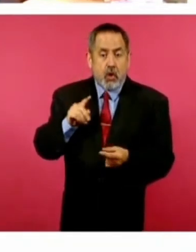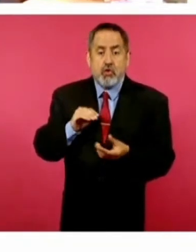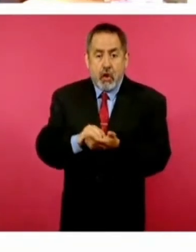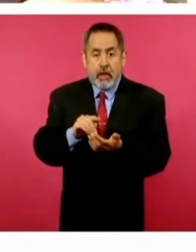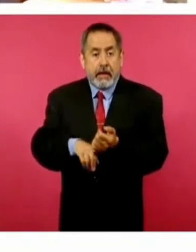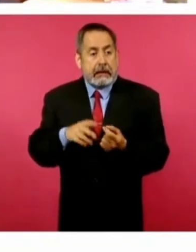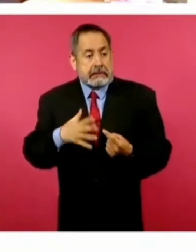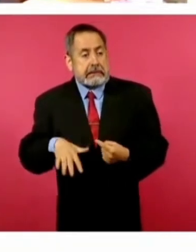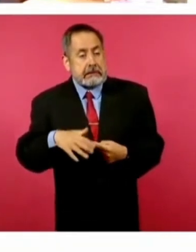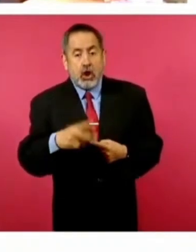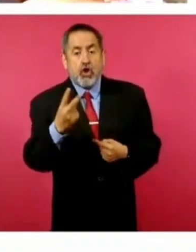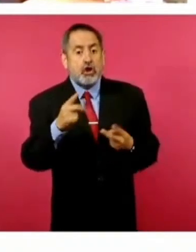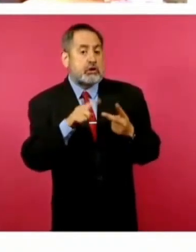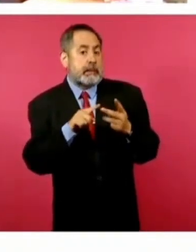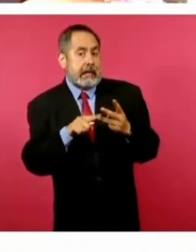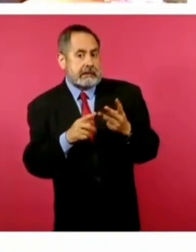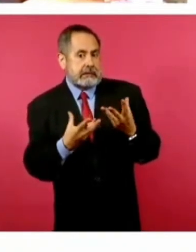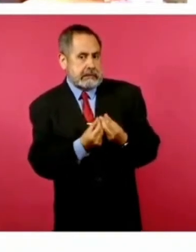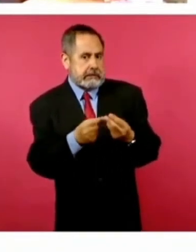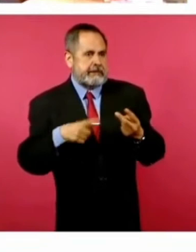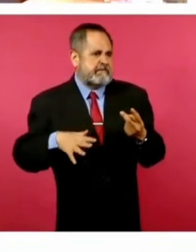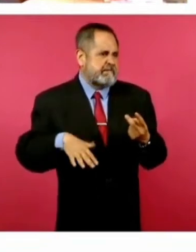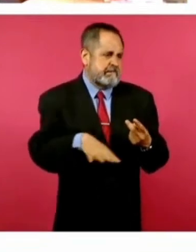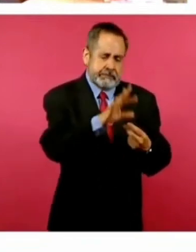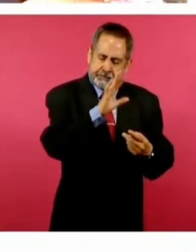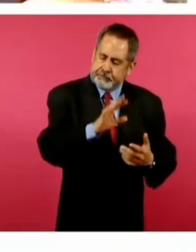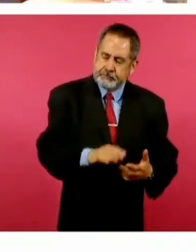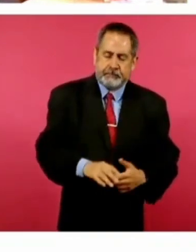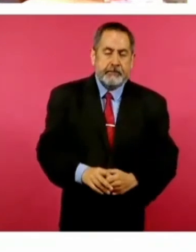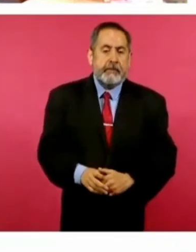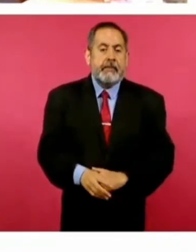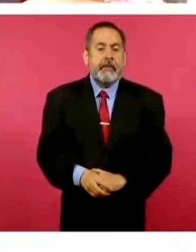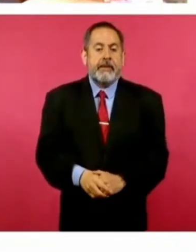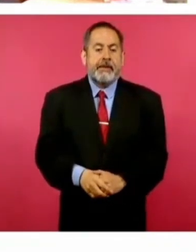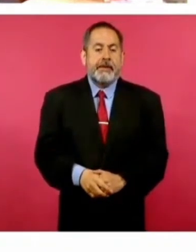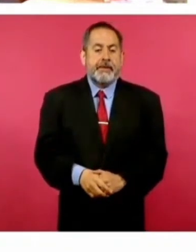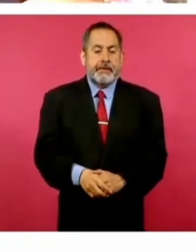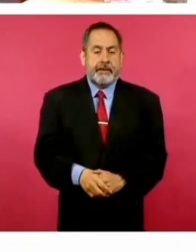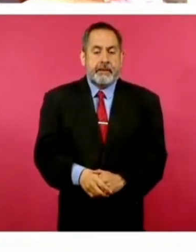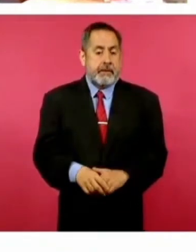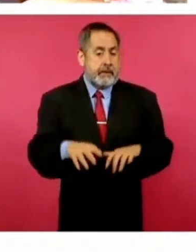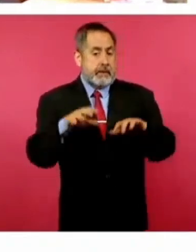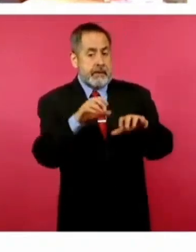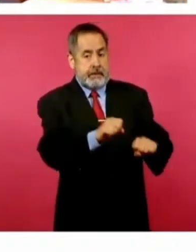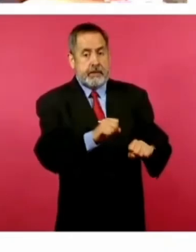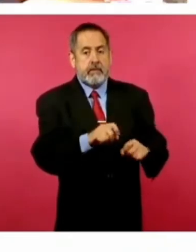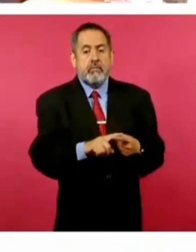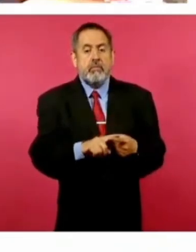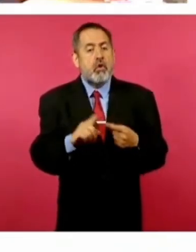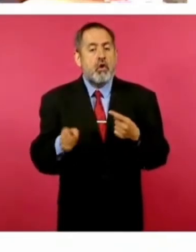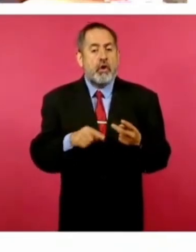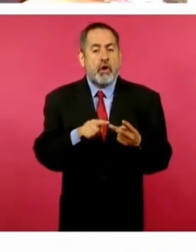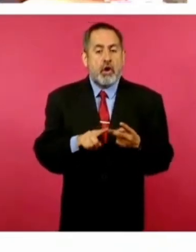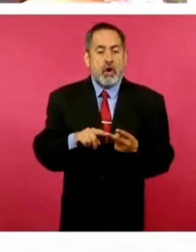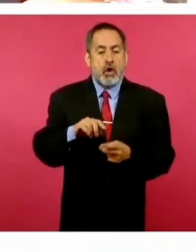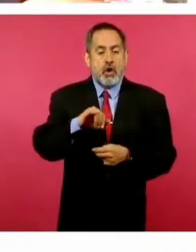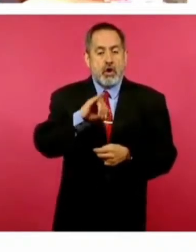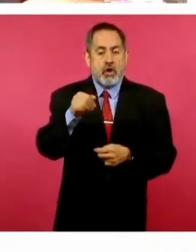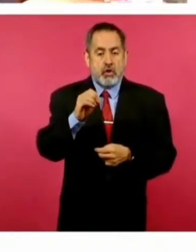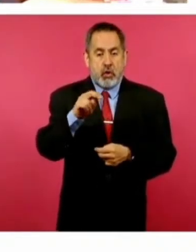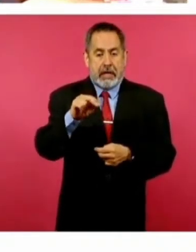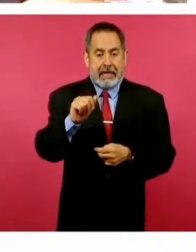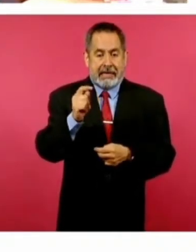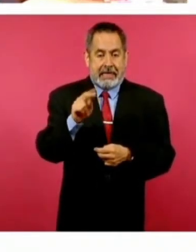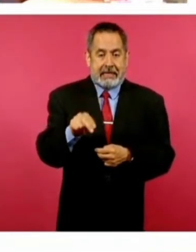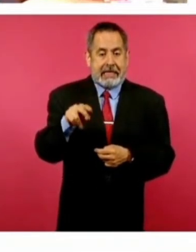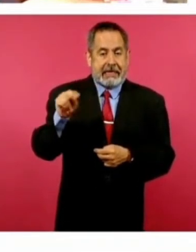personas más por estos hechos adelante esta detención de Jonathan n él fue detenido el día